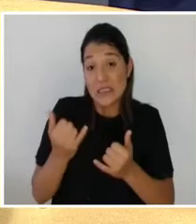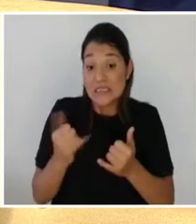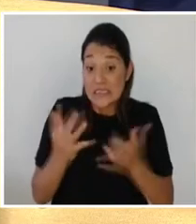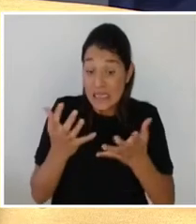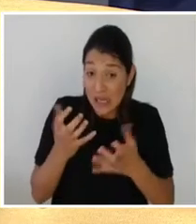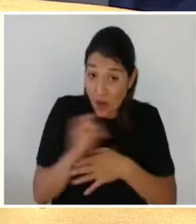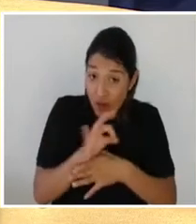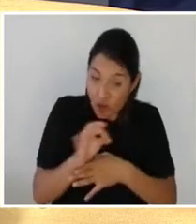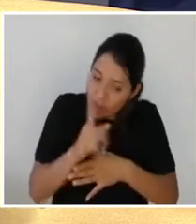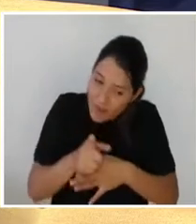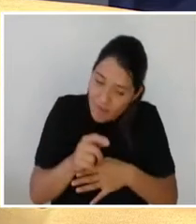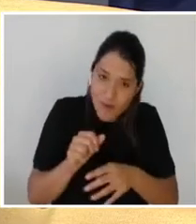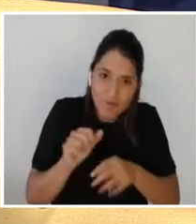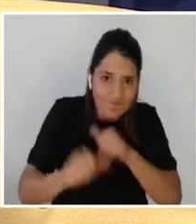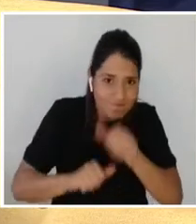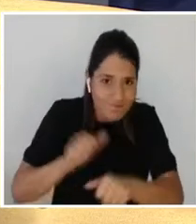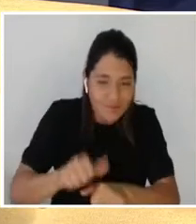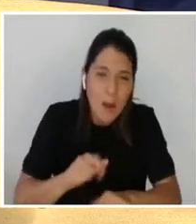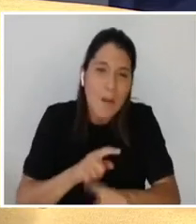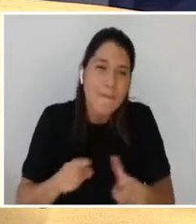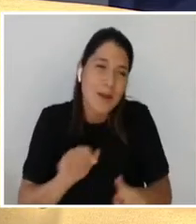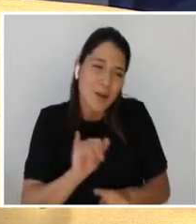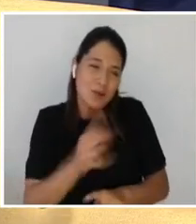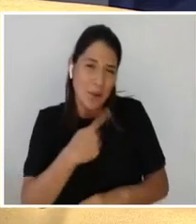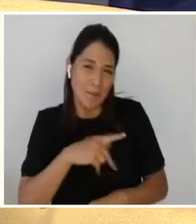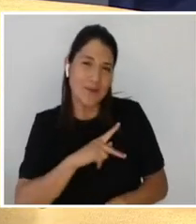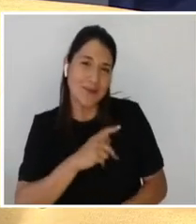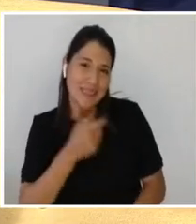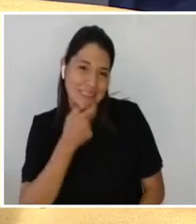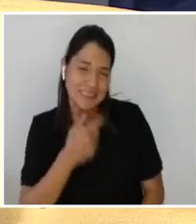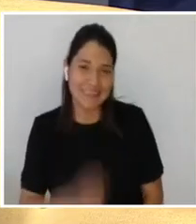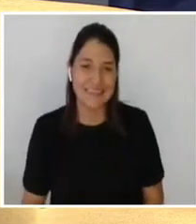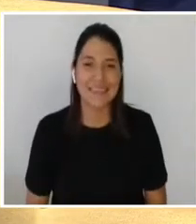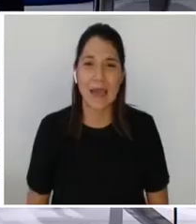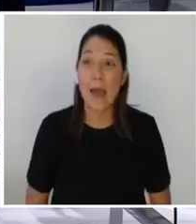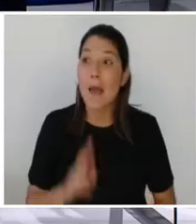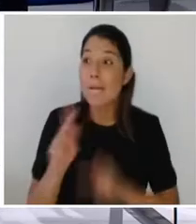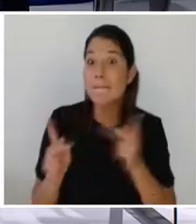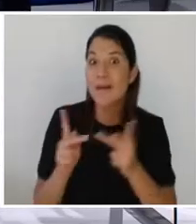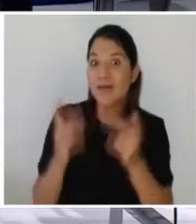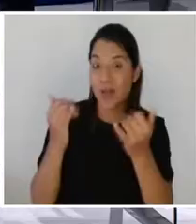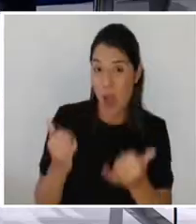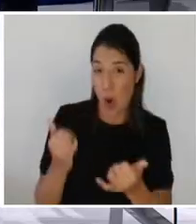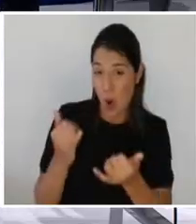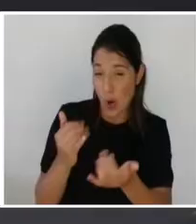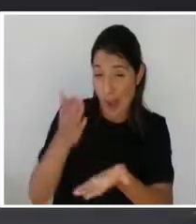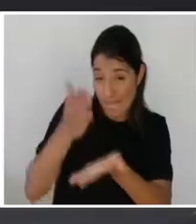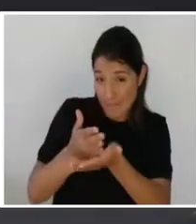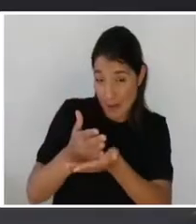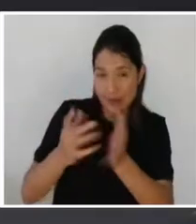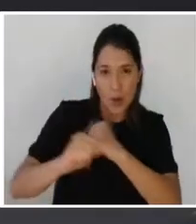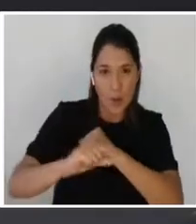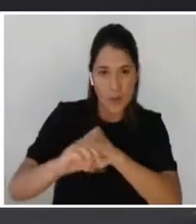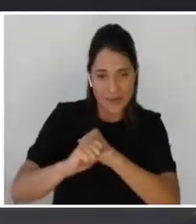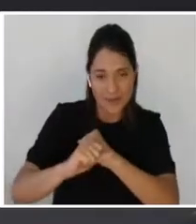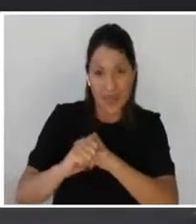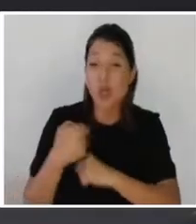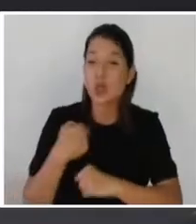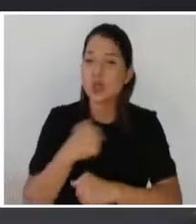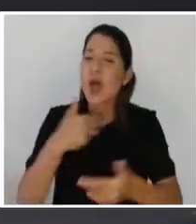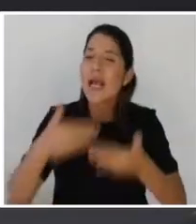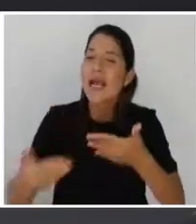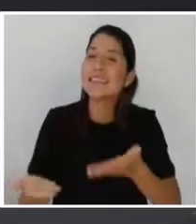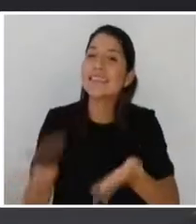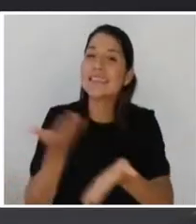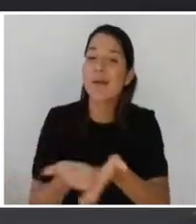eso es como la parte personal. Perfecto, bueno, vamos a hacer una pequeña pausa comercial. Nosotros ya casi volvemos con